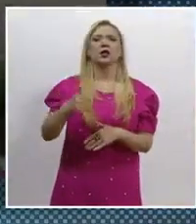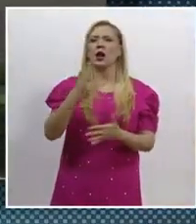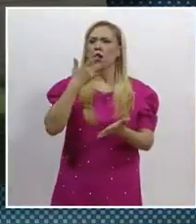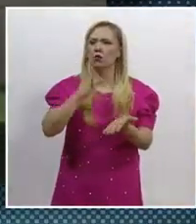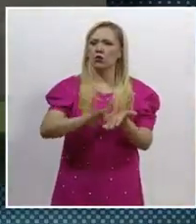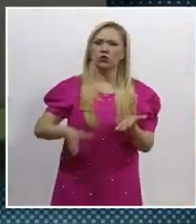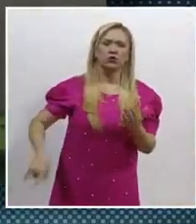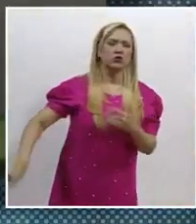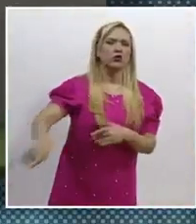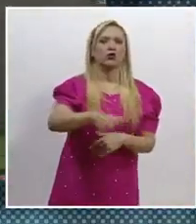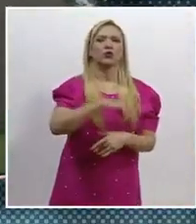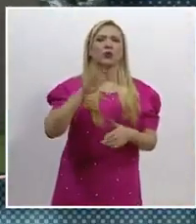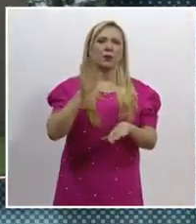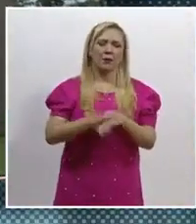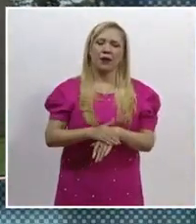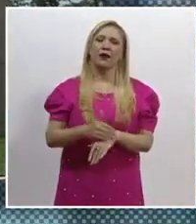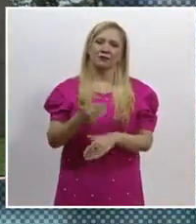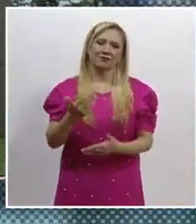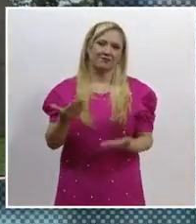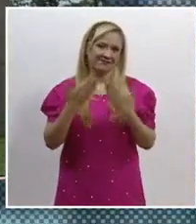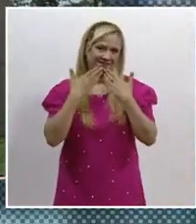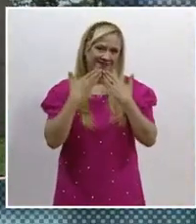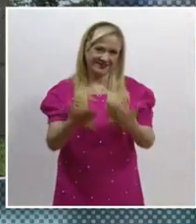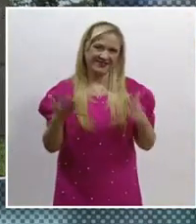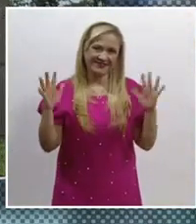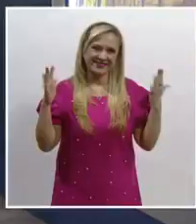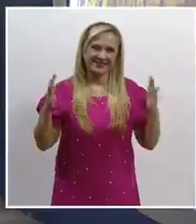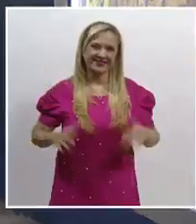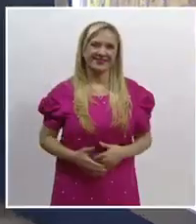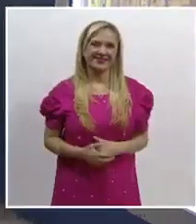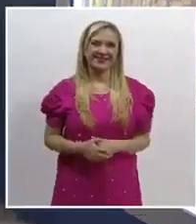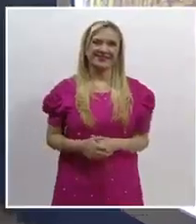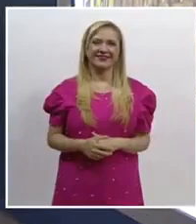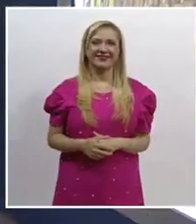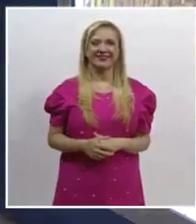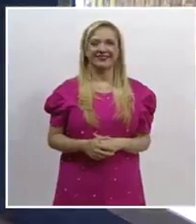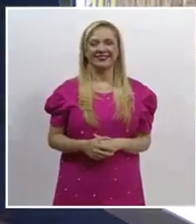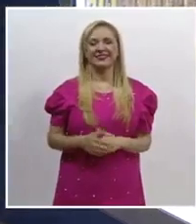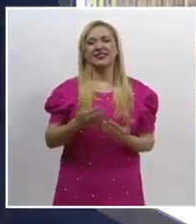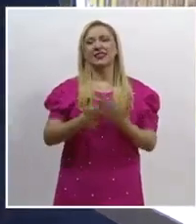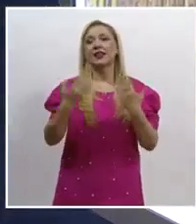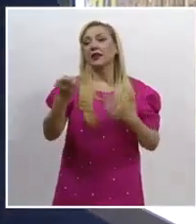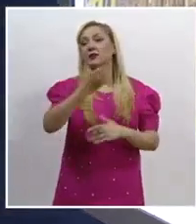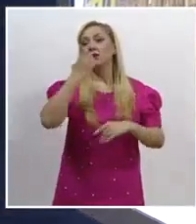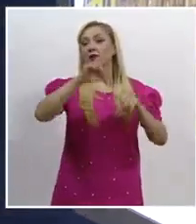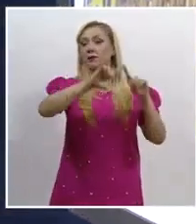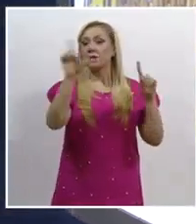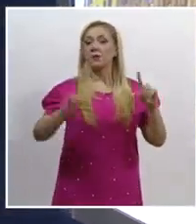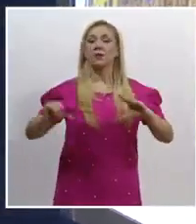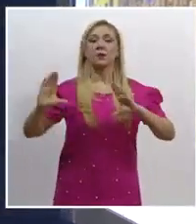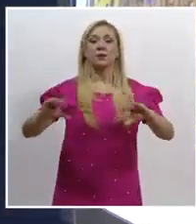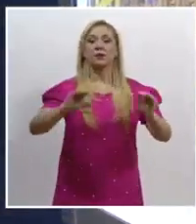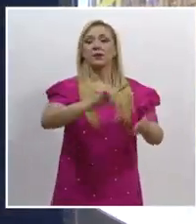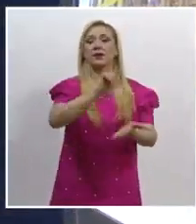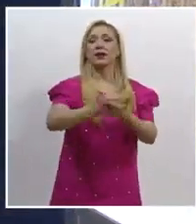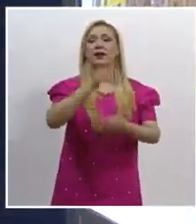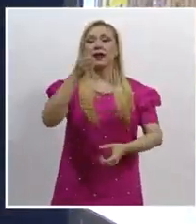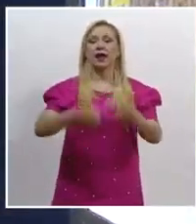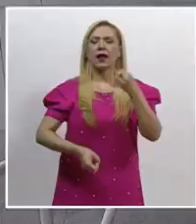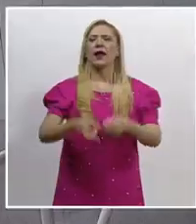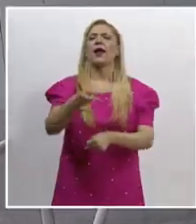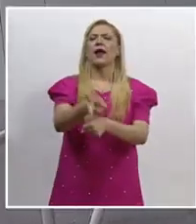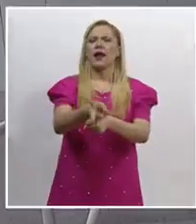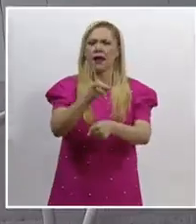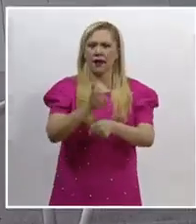Para el canal del Poder Judicial de la Federación, Jesús Daza. La Escuela Federal de Formación Judicial invitó a participar en